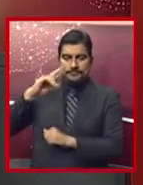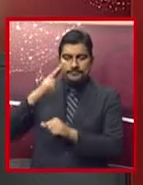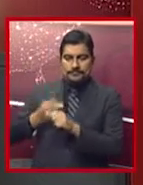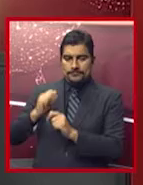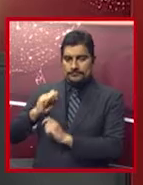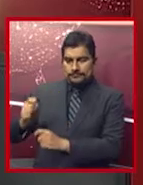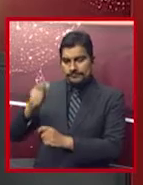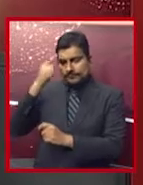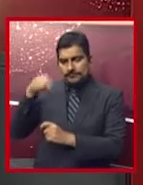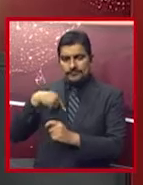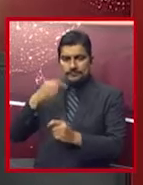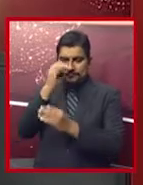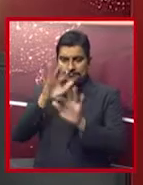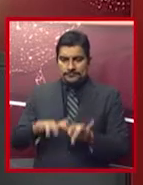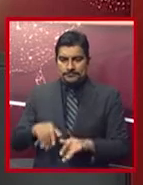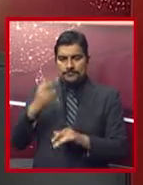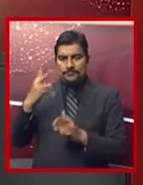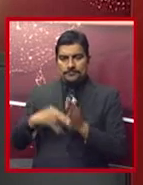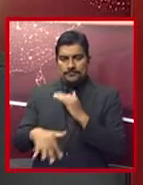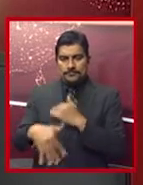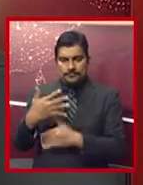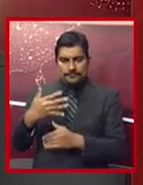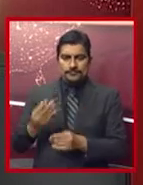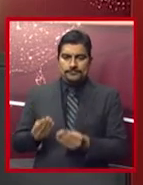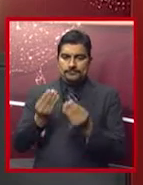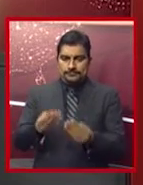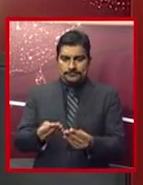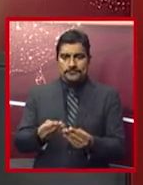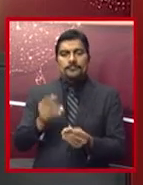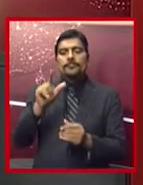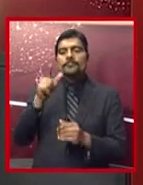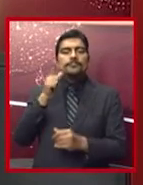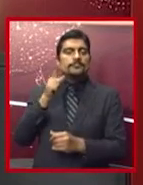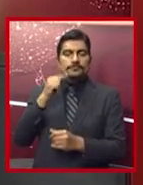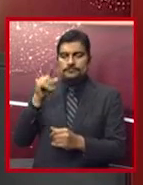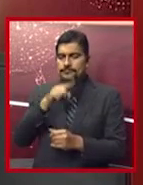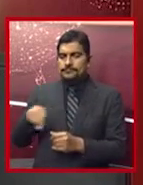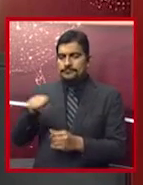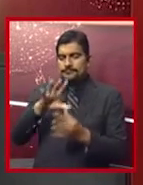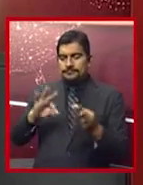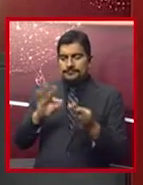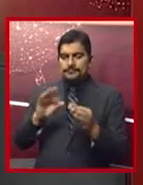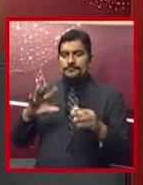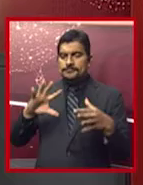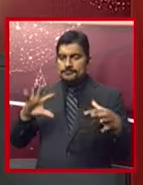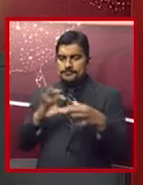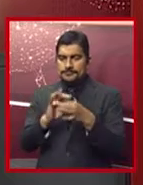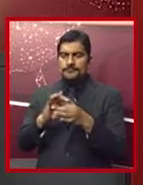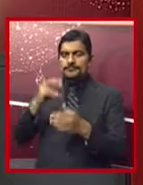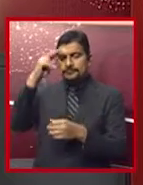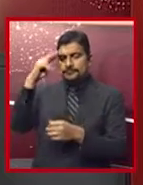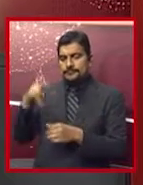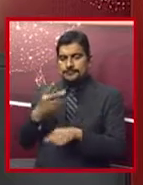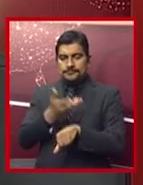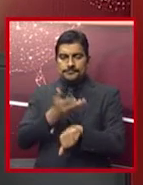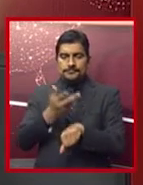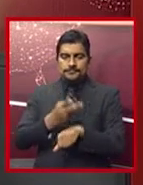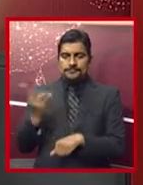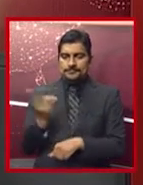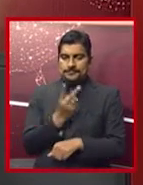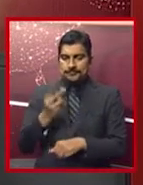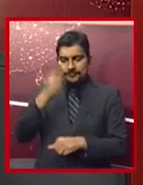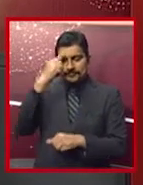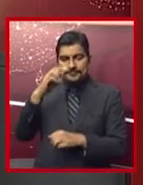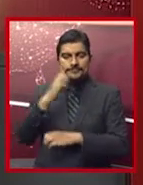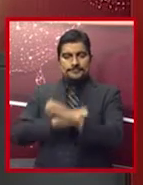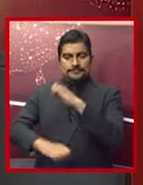presentar el informe de labores 2015. También legisladores llaman a impulsar las relaciones comerciales entre México y Estados Unidos en el marco de la visita de